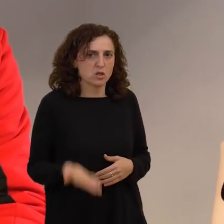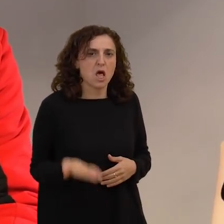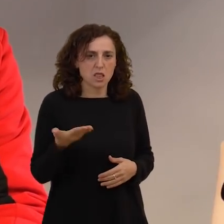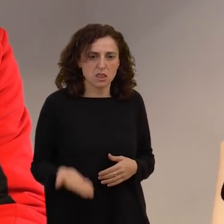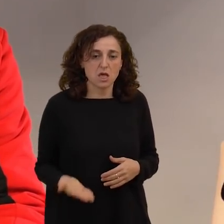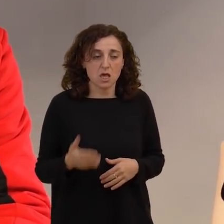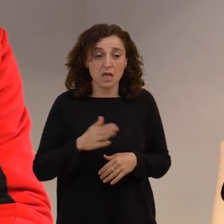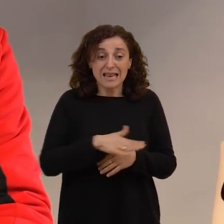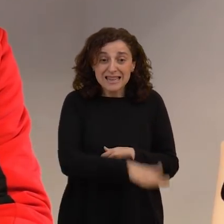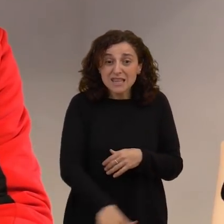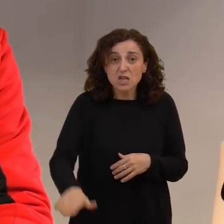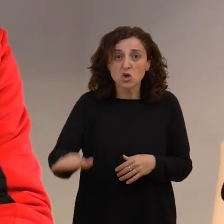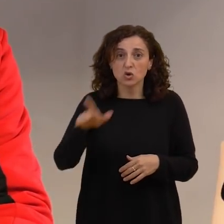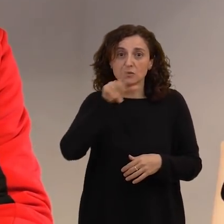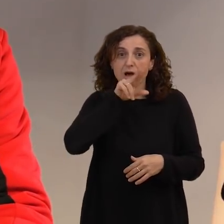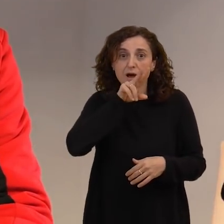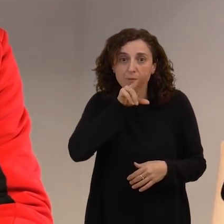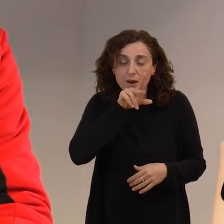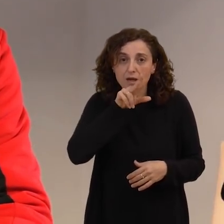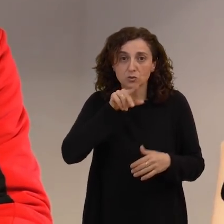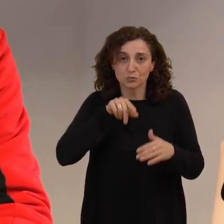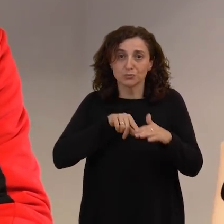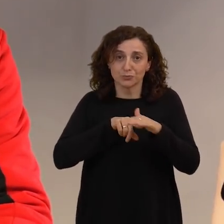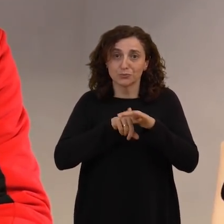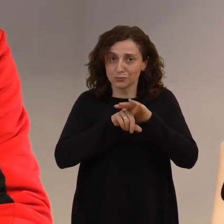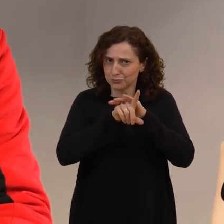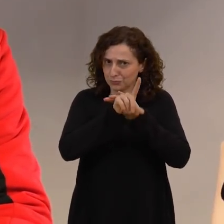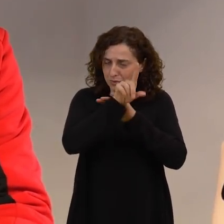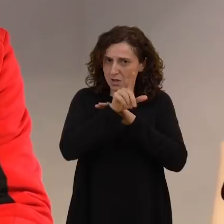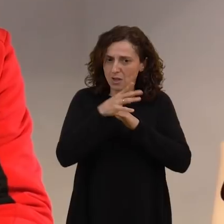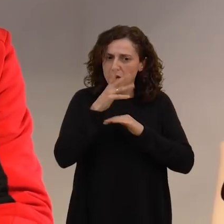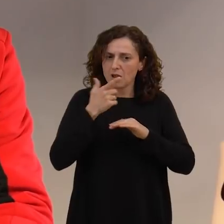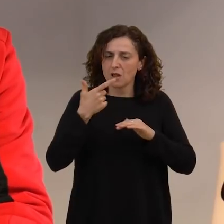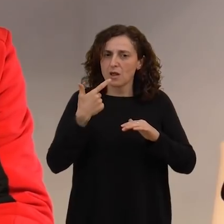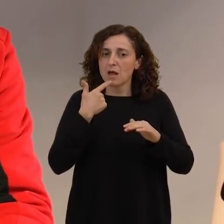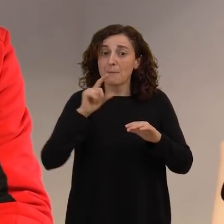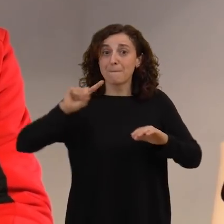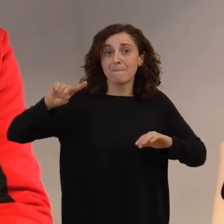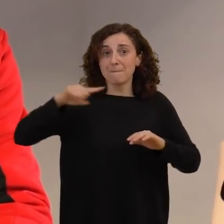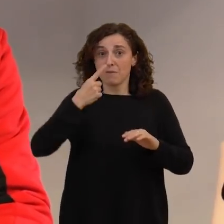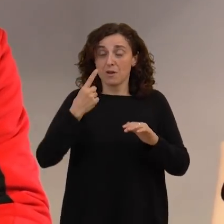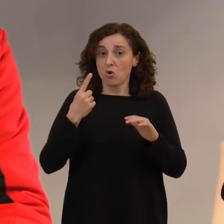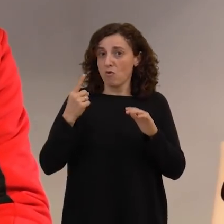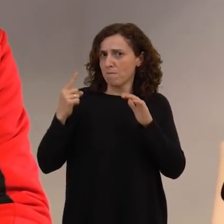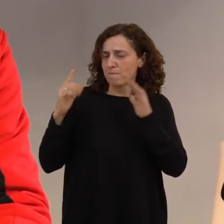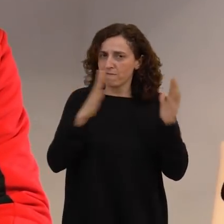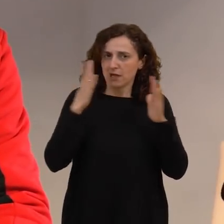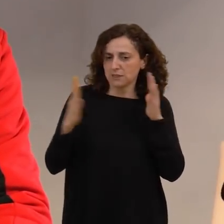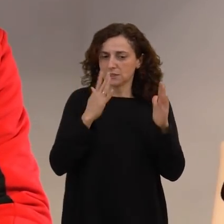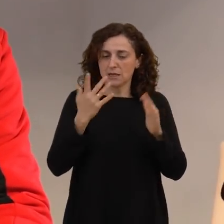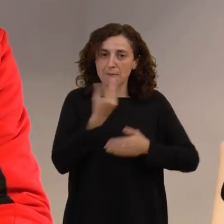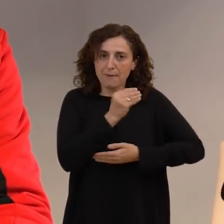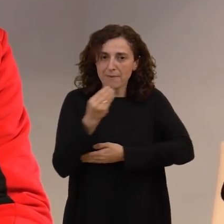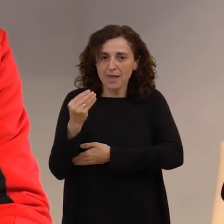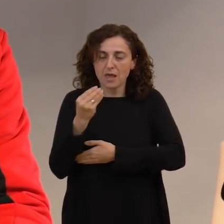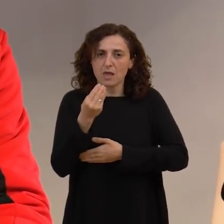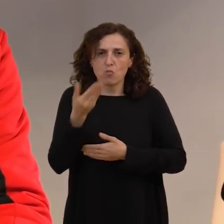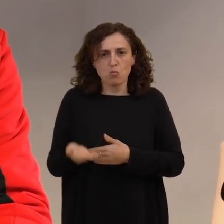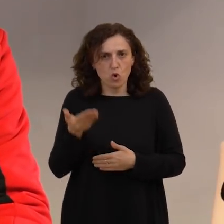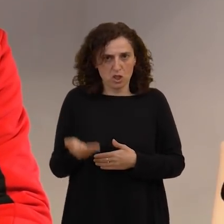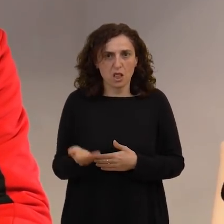de habla para los niños en los primeros años de... en sus primeros momentos es